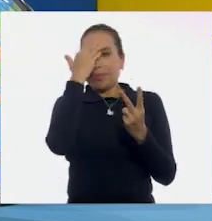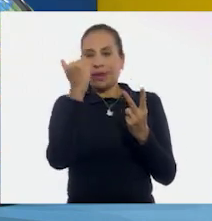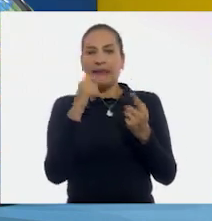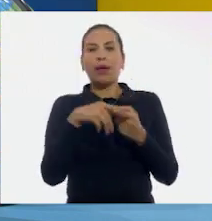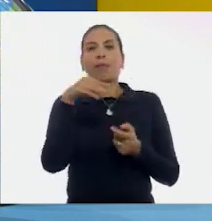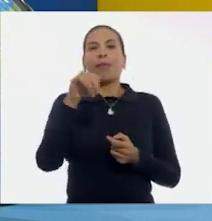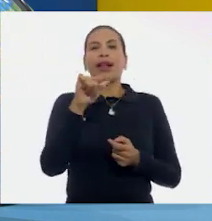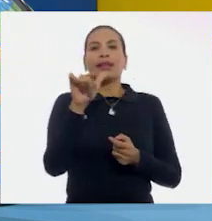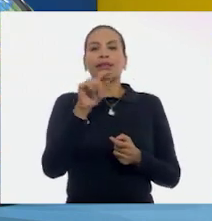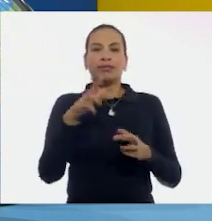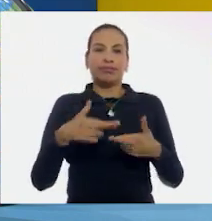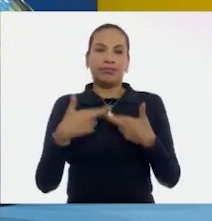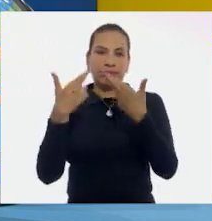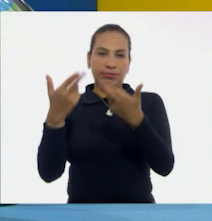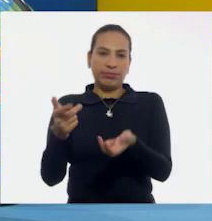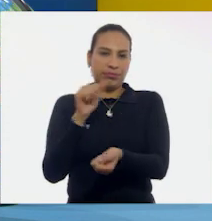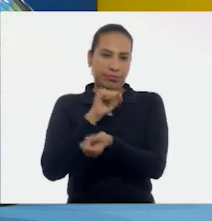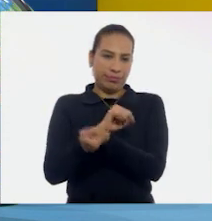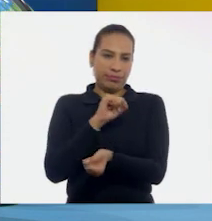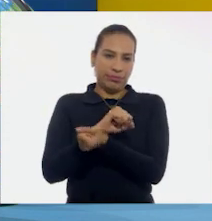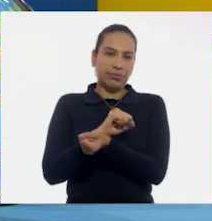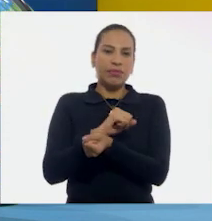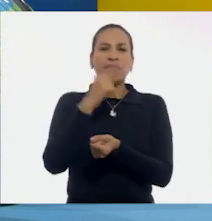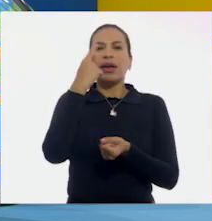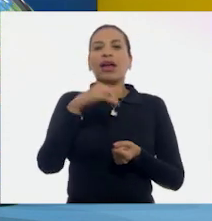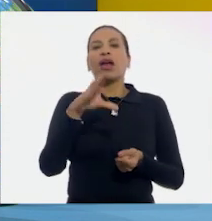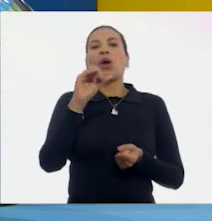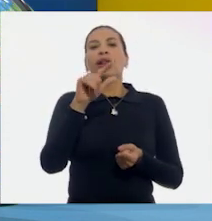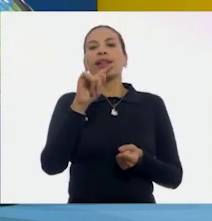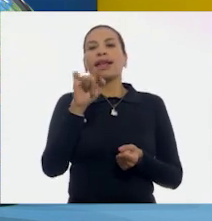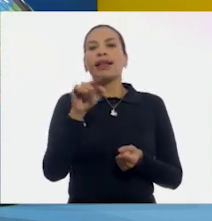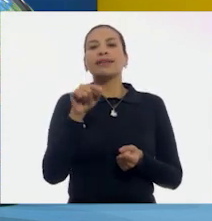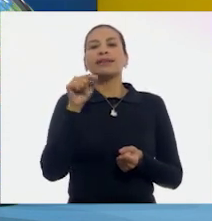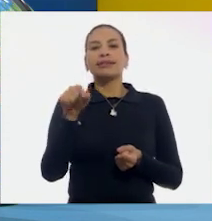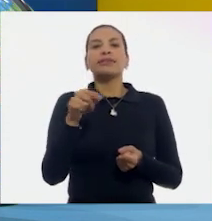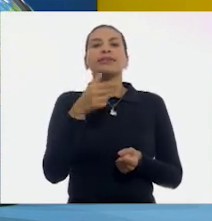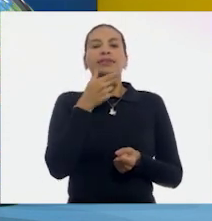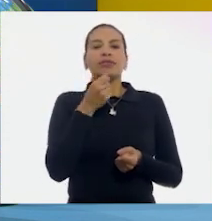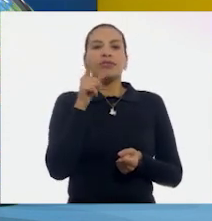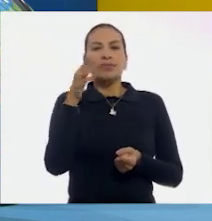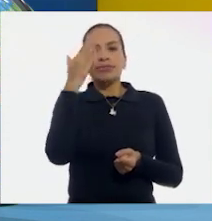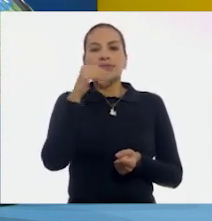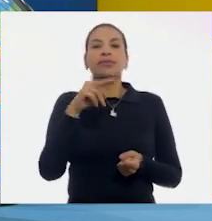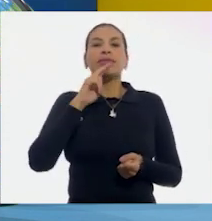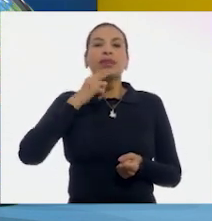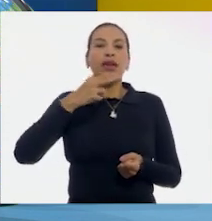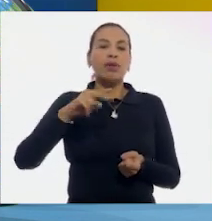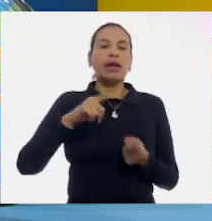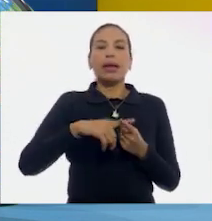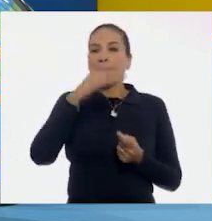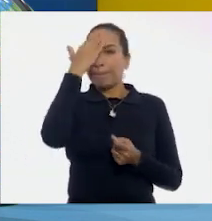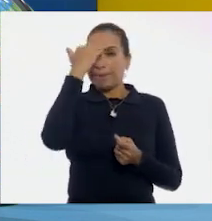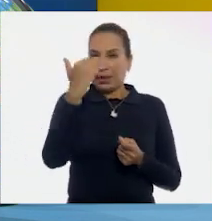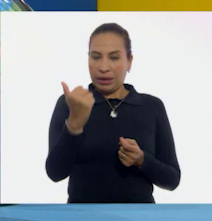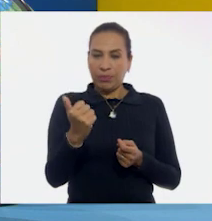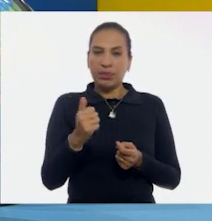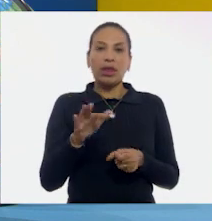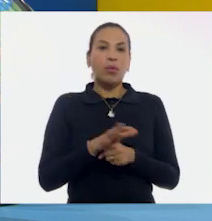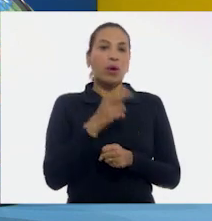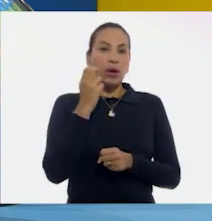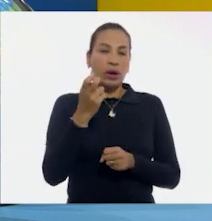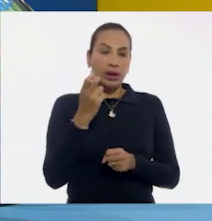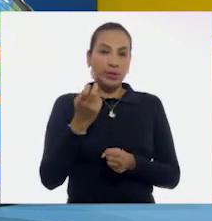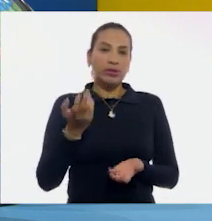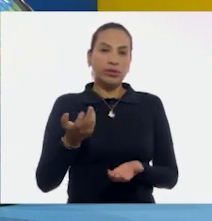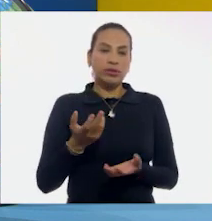que había sido obsequiada como esclava a Cortés y a sus hombres, ella lo que sabía era náhuatl y maya, de tal forma